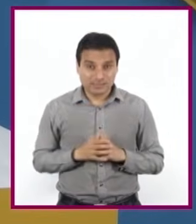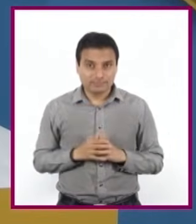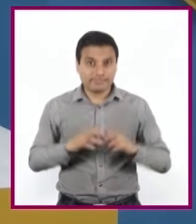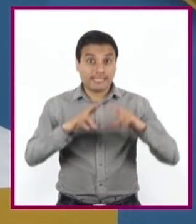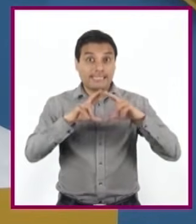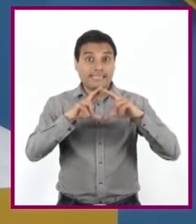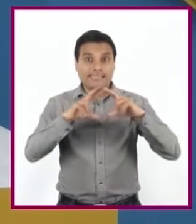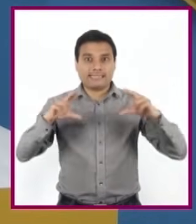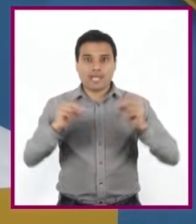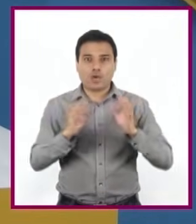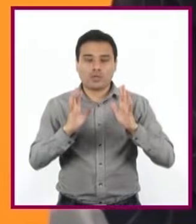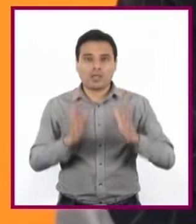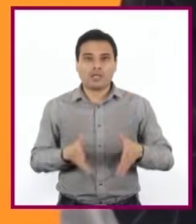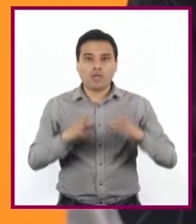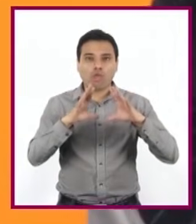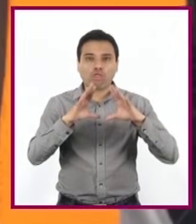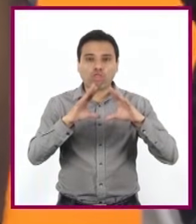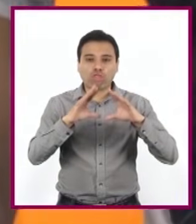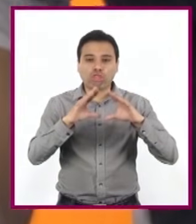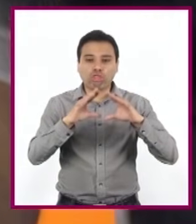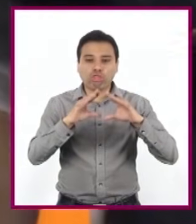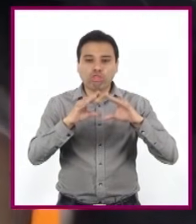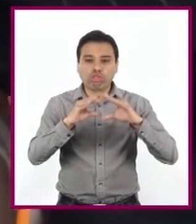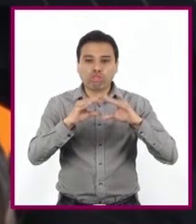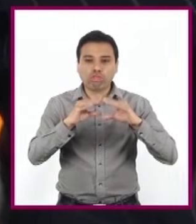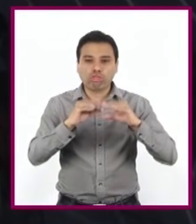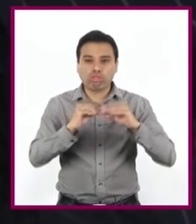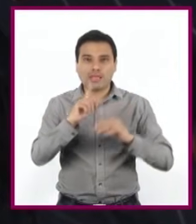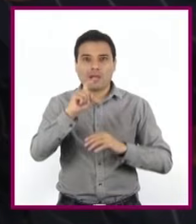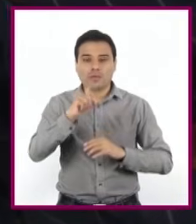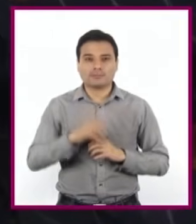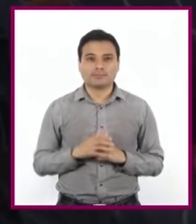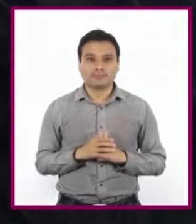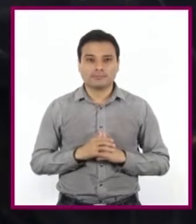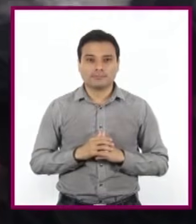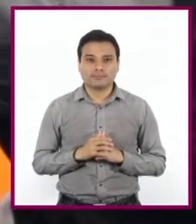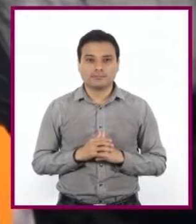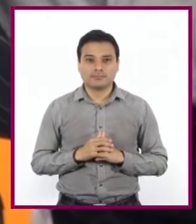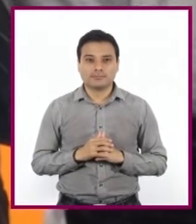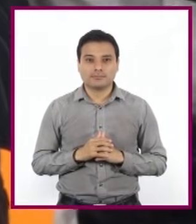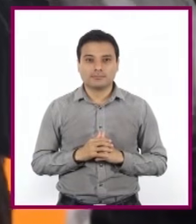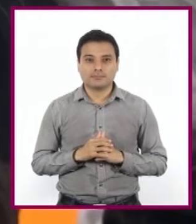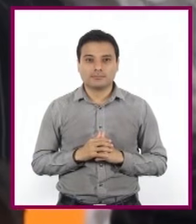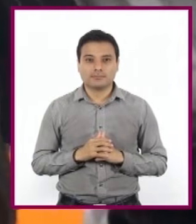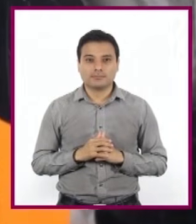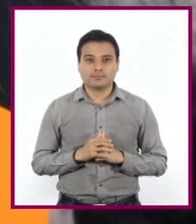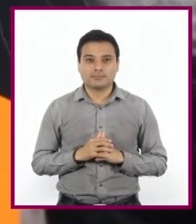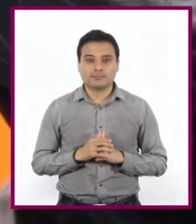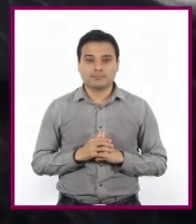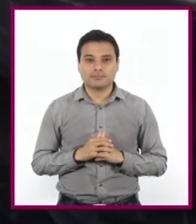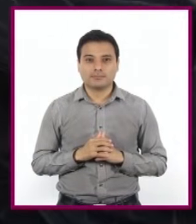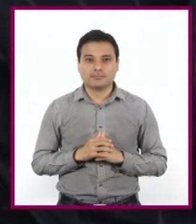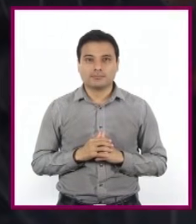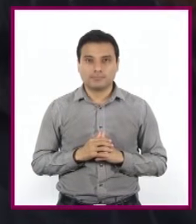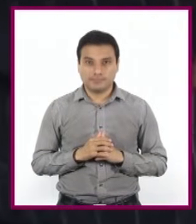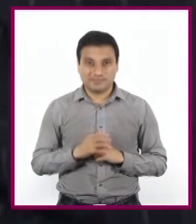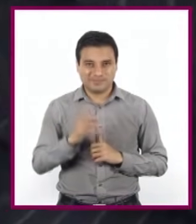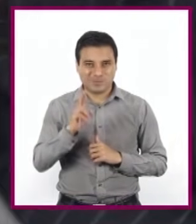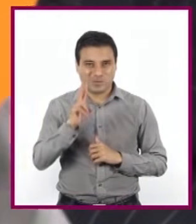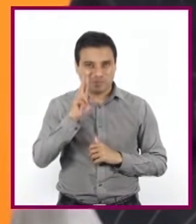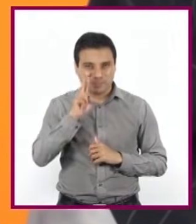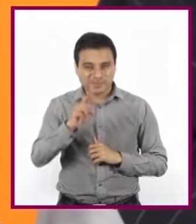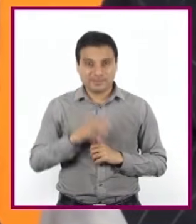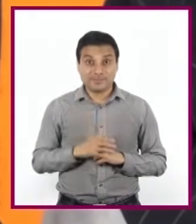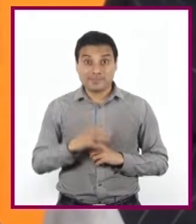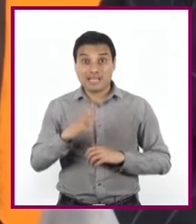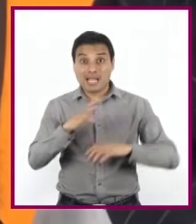derritiendo el hielo, está empezando a hacer como tantita agua. Pero en la parte de abajo del cristal se están formando como gotitas. ¿Sí las alcanzas a ver?